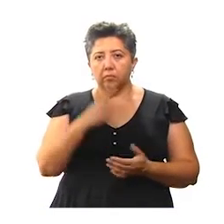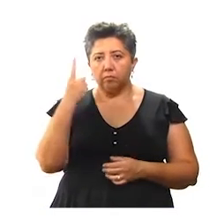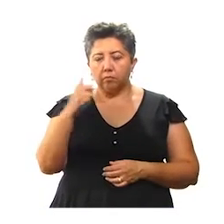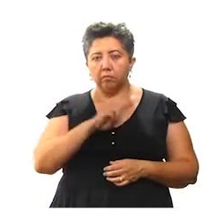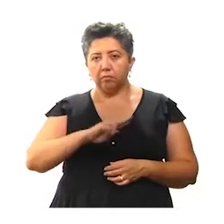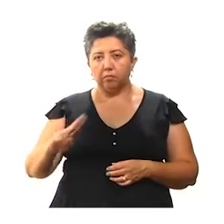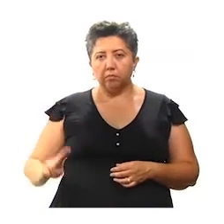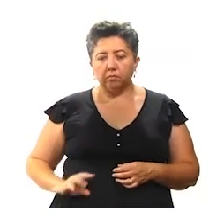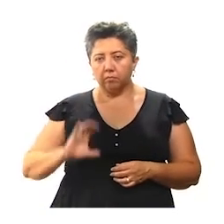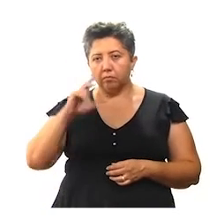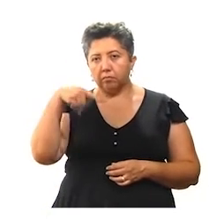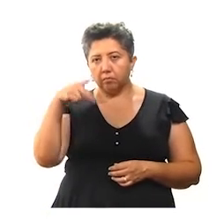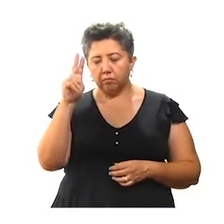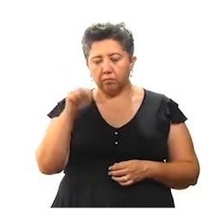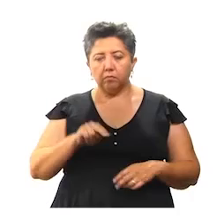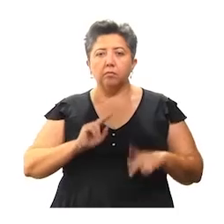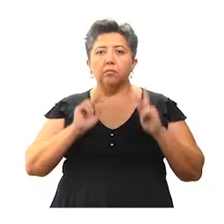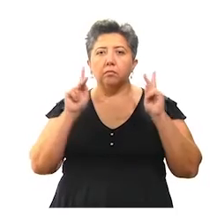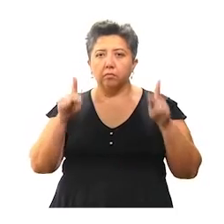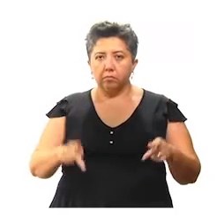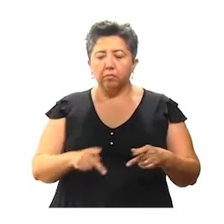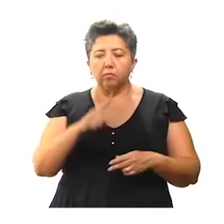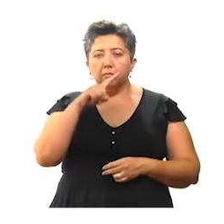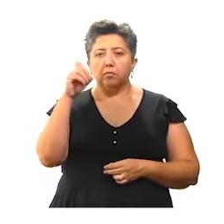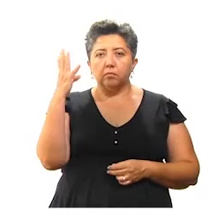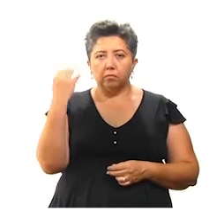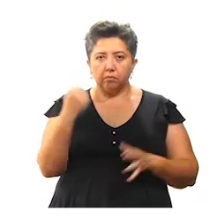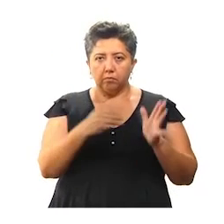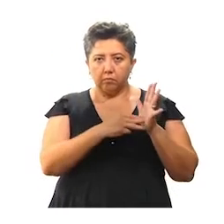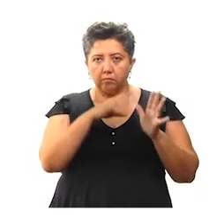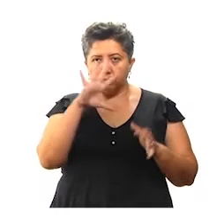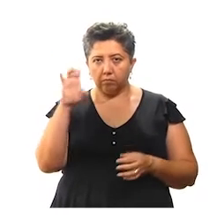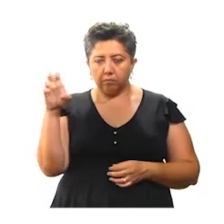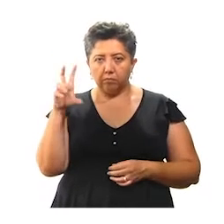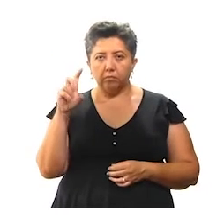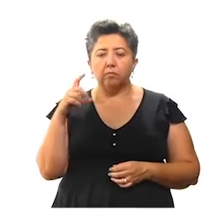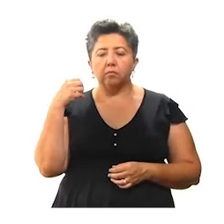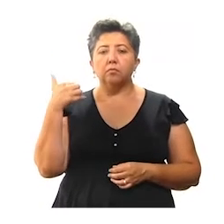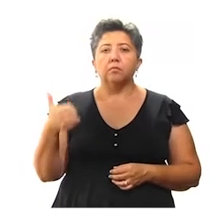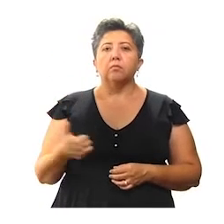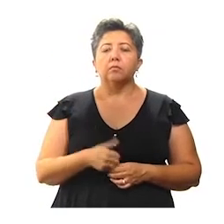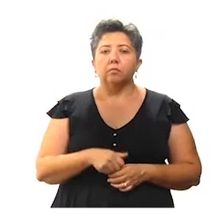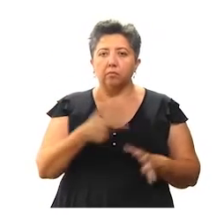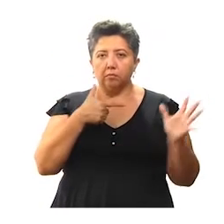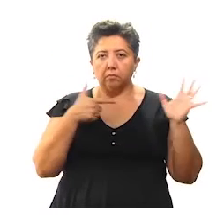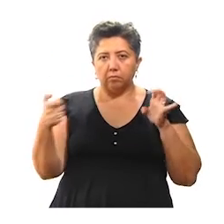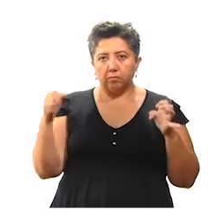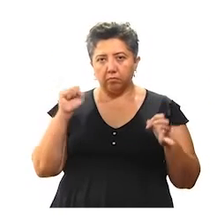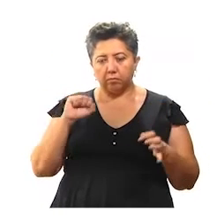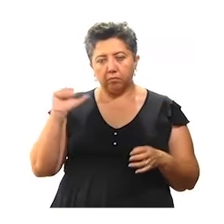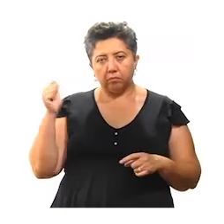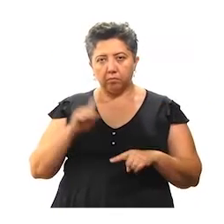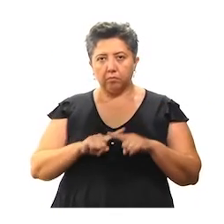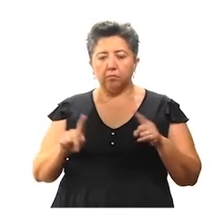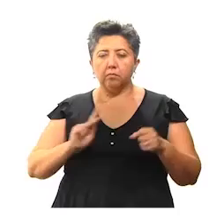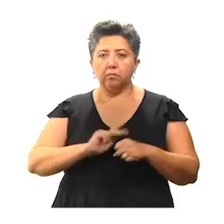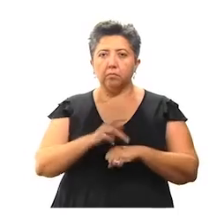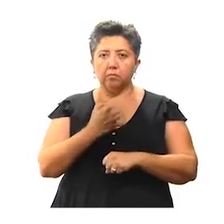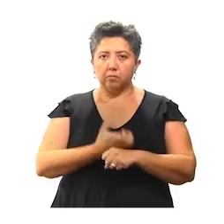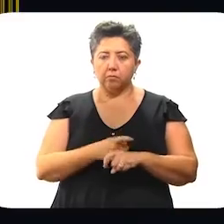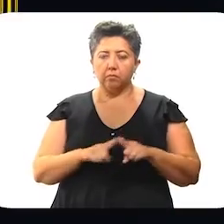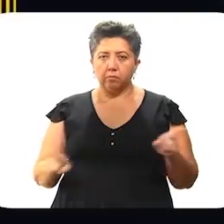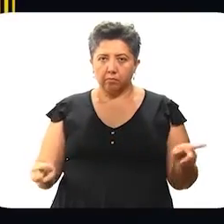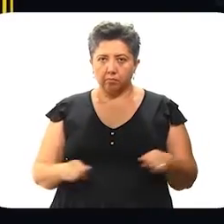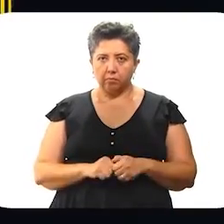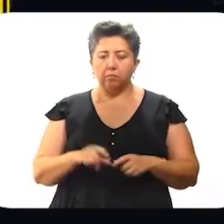uno en Humán, Chancom y Progreso. De los 109.536 casos positivos, 760 son de otro país u otro